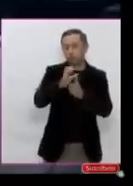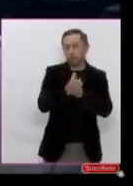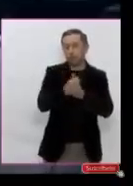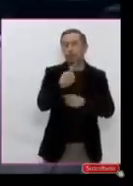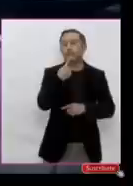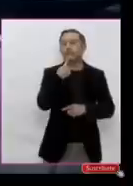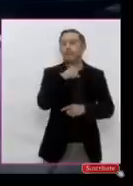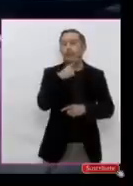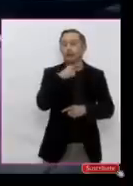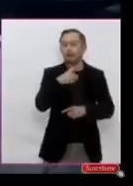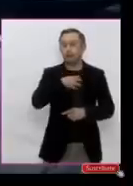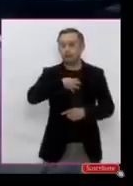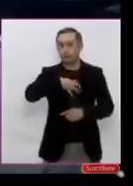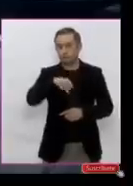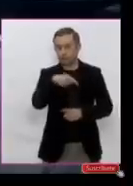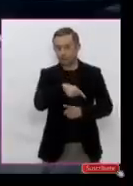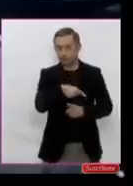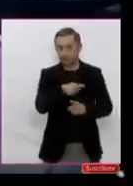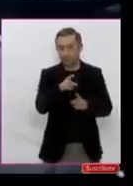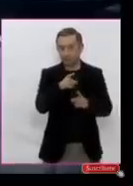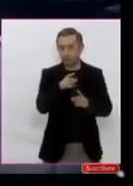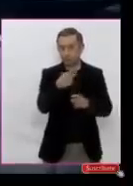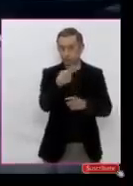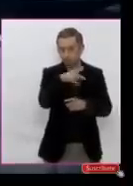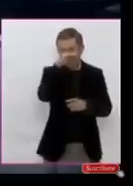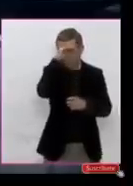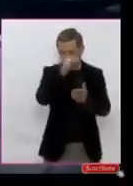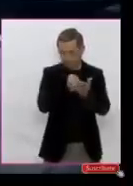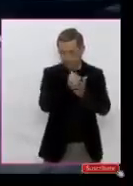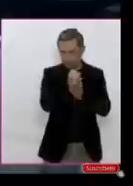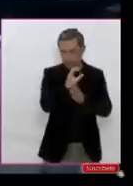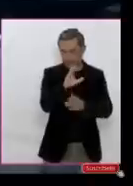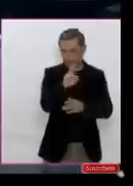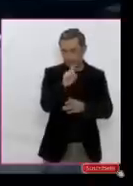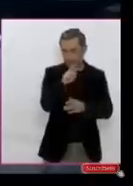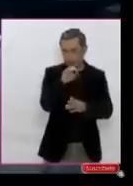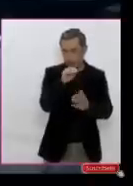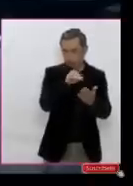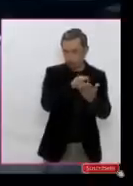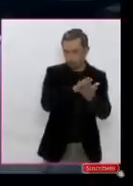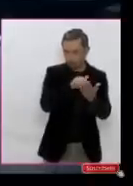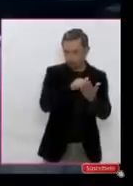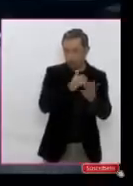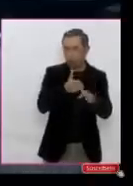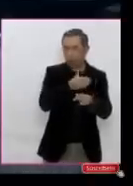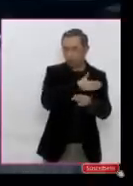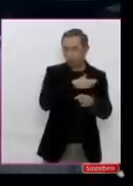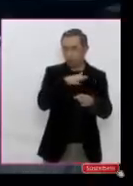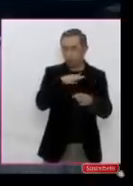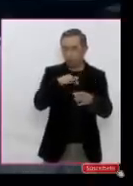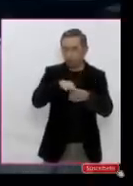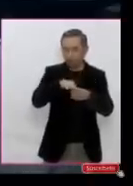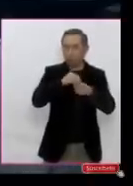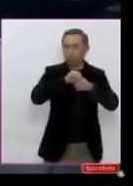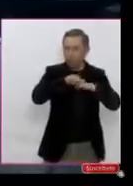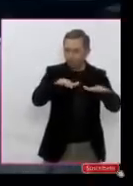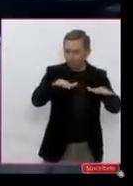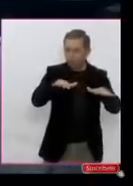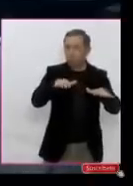denuncias emitió en su momento que fue impugnado y que fue validado por el tribunal electoral